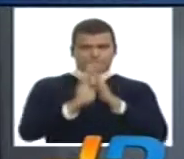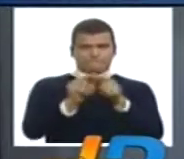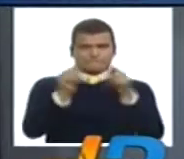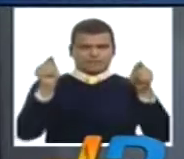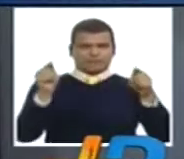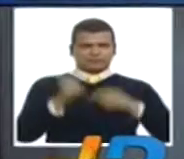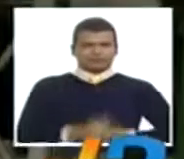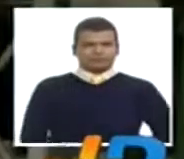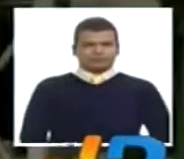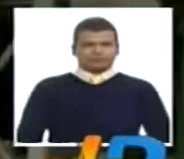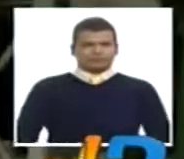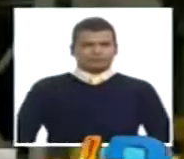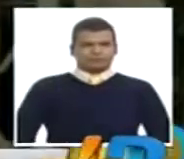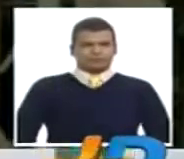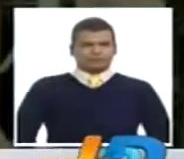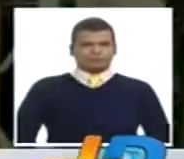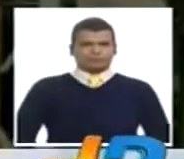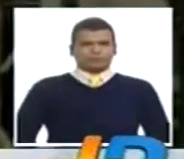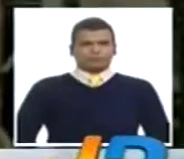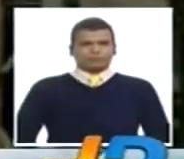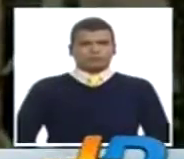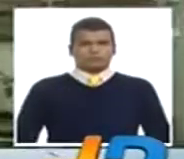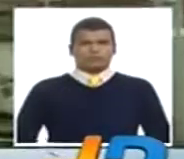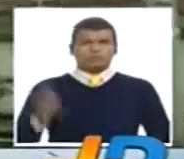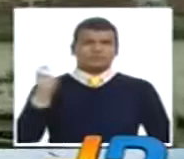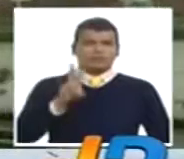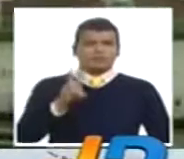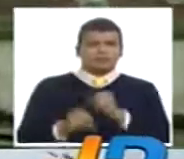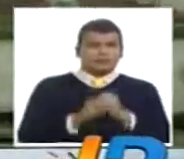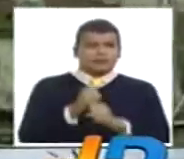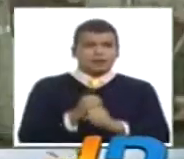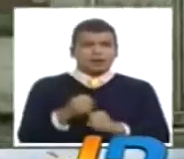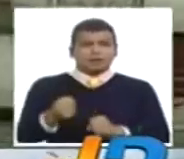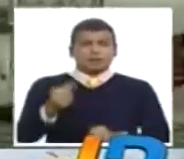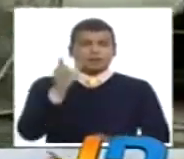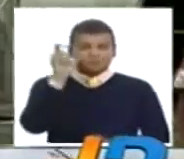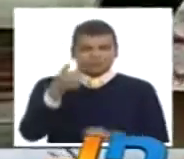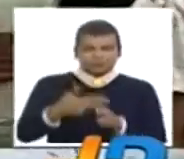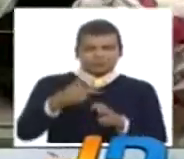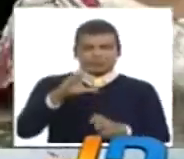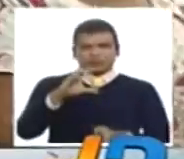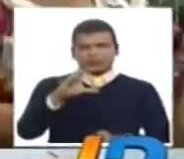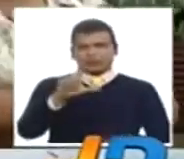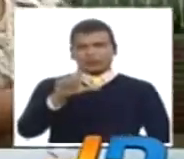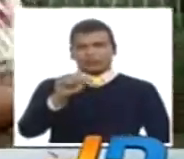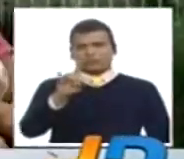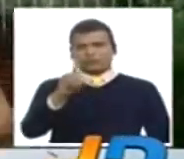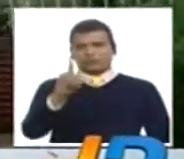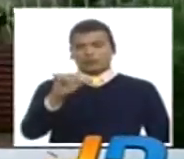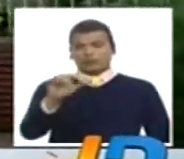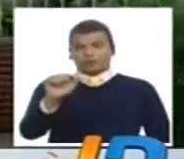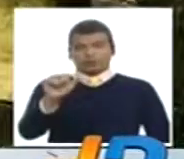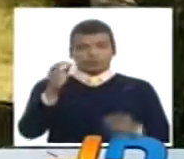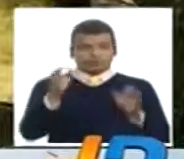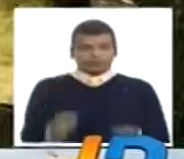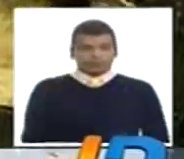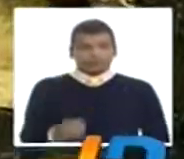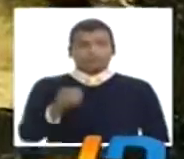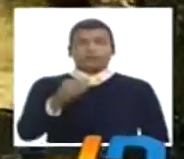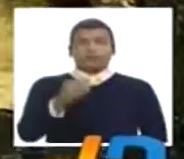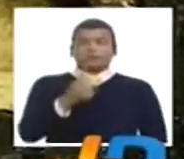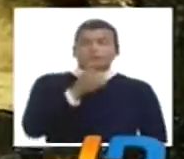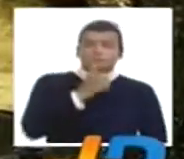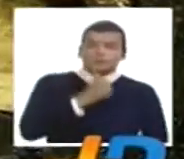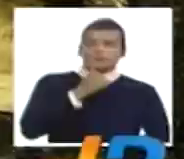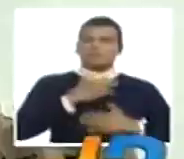informe. Desde hace 7 años, Claudia Villegas no ha tenido un solo día de tranquilidad. Su casa de la noche a la mañana se convirtió literalmente en la cañería